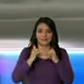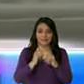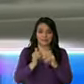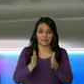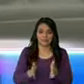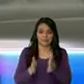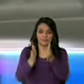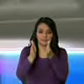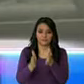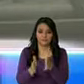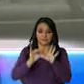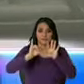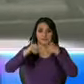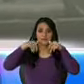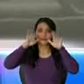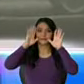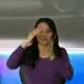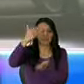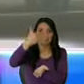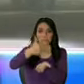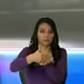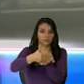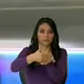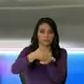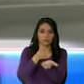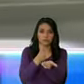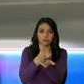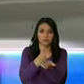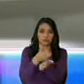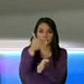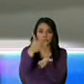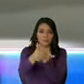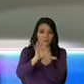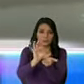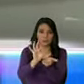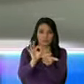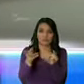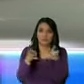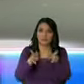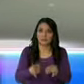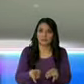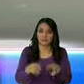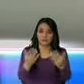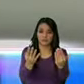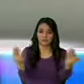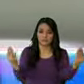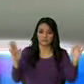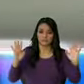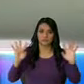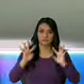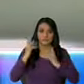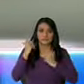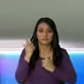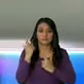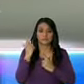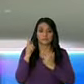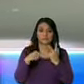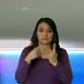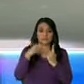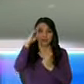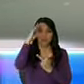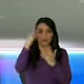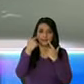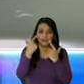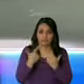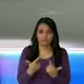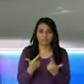6 de diciembre no hay paso vehicular. También se registra un fuerte contingente policial y militar precisamente